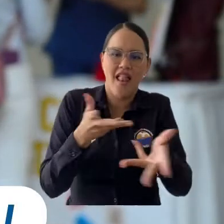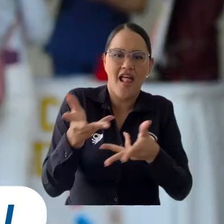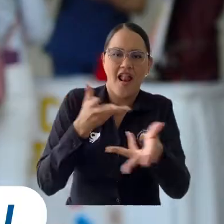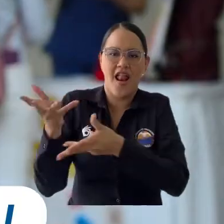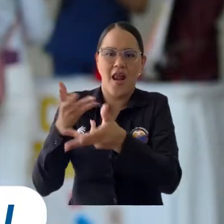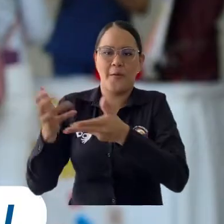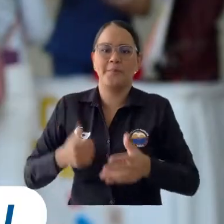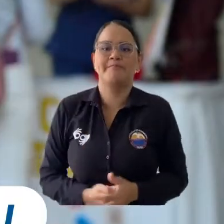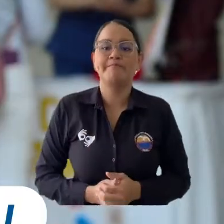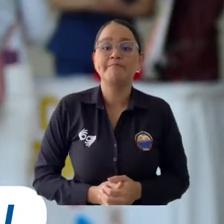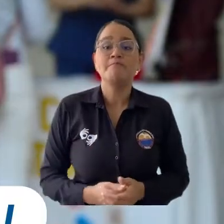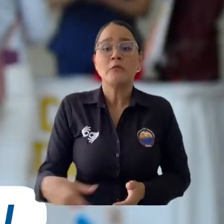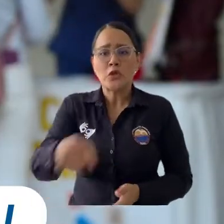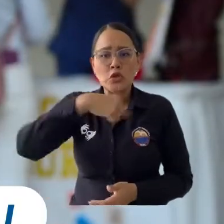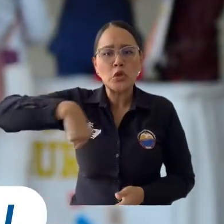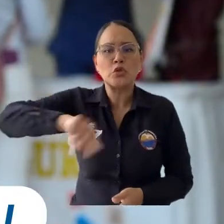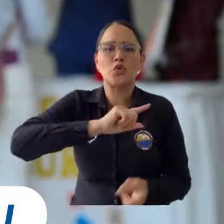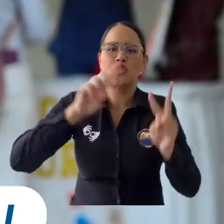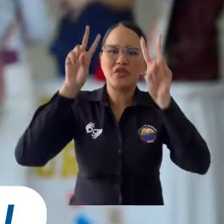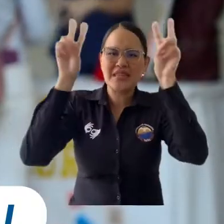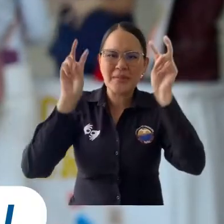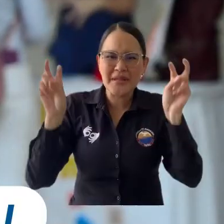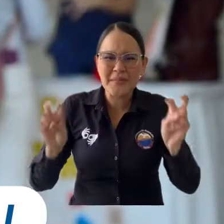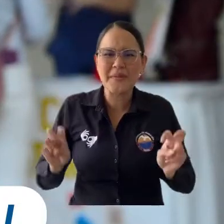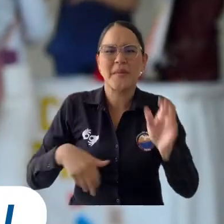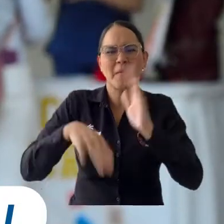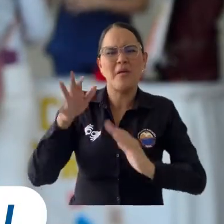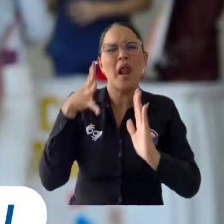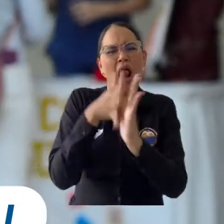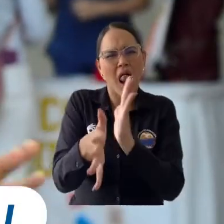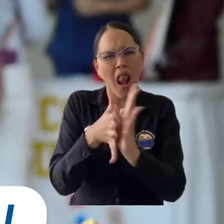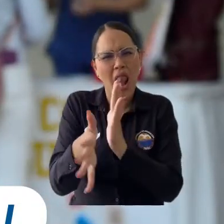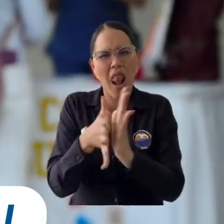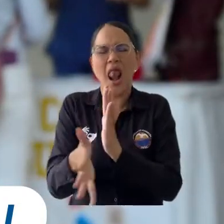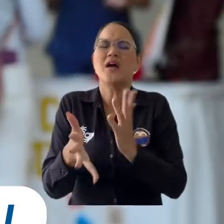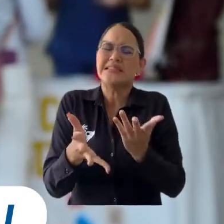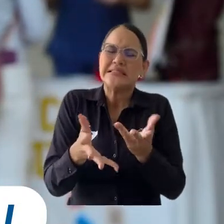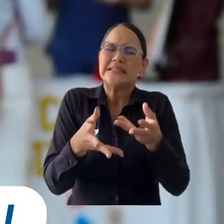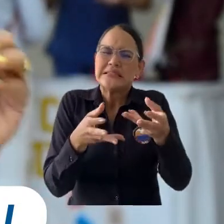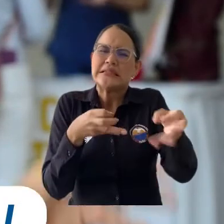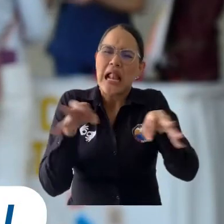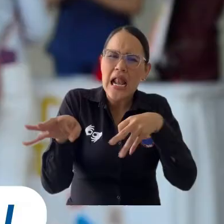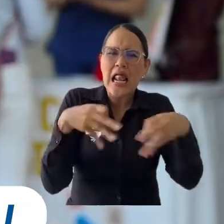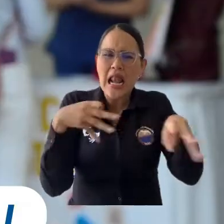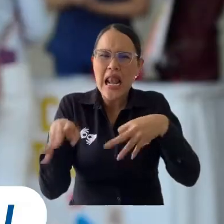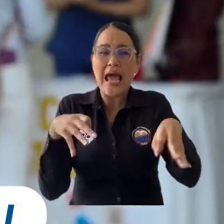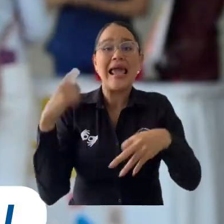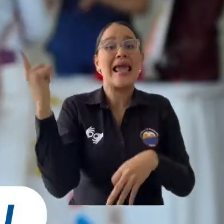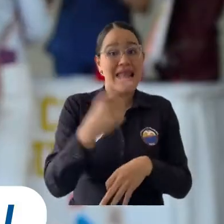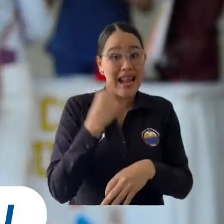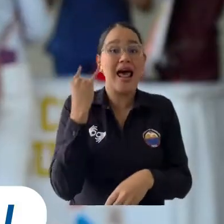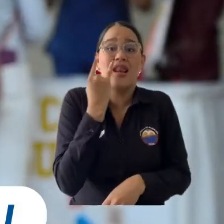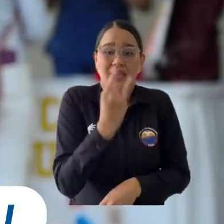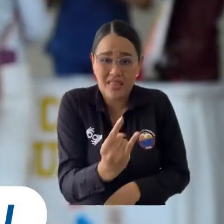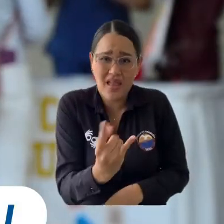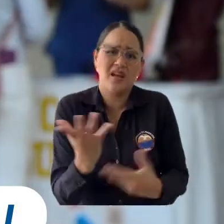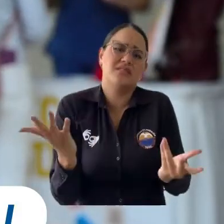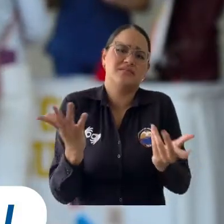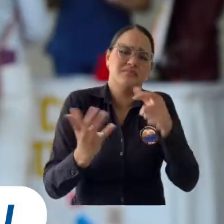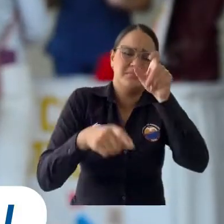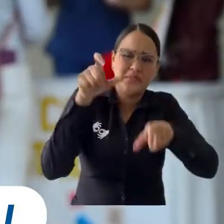relevancia actual a toda la comunidad universitaria con temas de actualidad, temas que son de interés general tanto